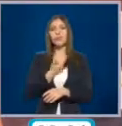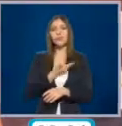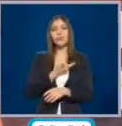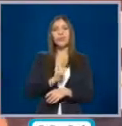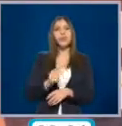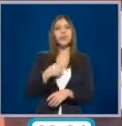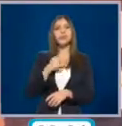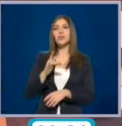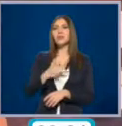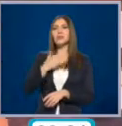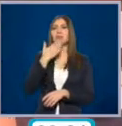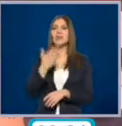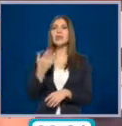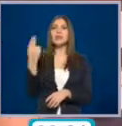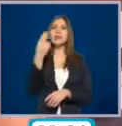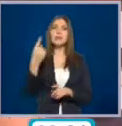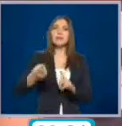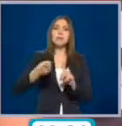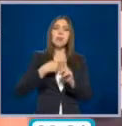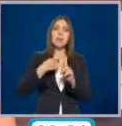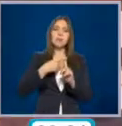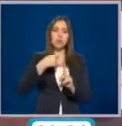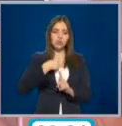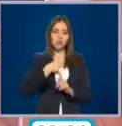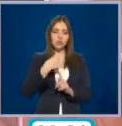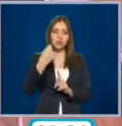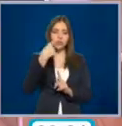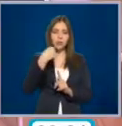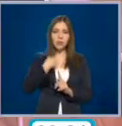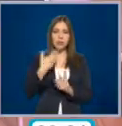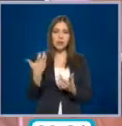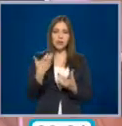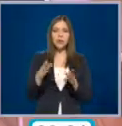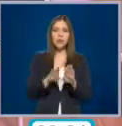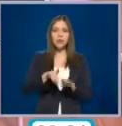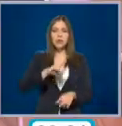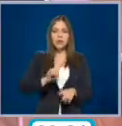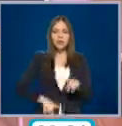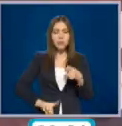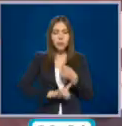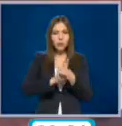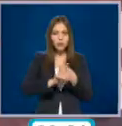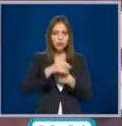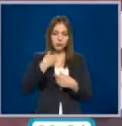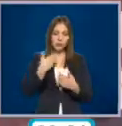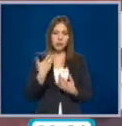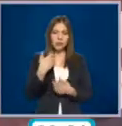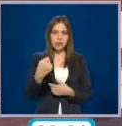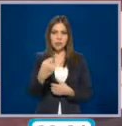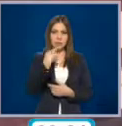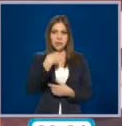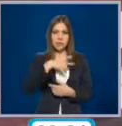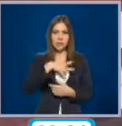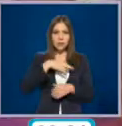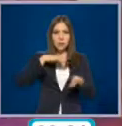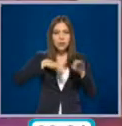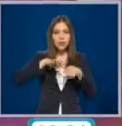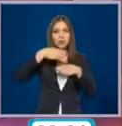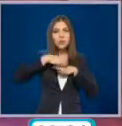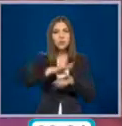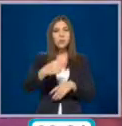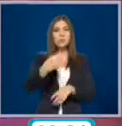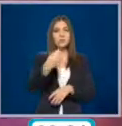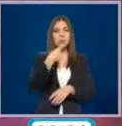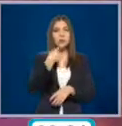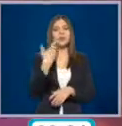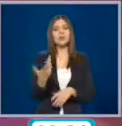necesito trabajarlo yo y liberar a la otra persona de esa responsabilidad que no le toca y que no está en sus manos. Híjole, pero ver ese punto es lo